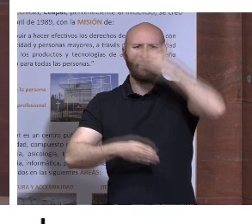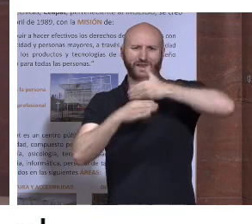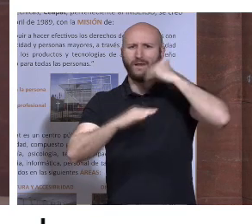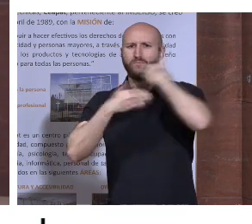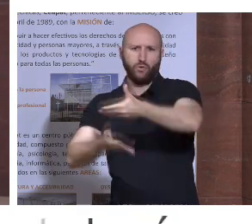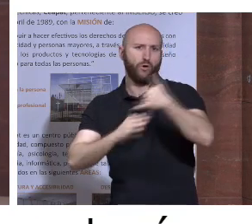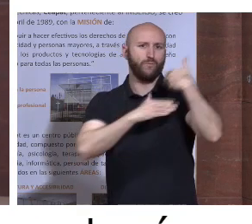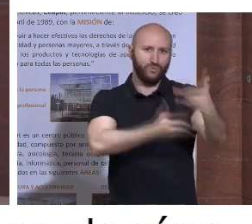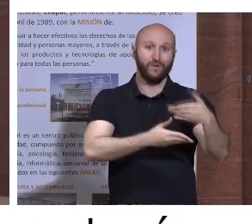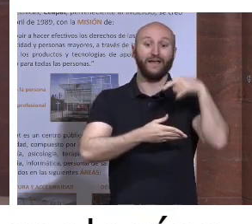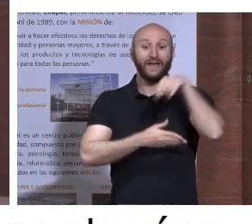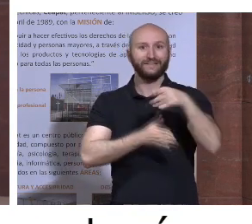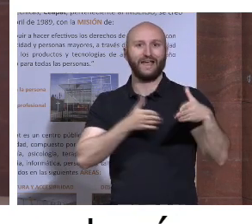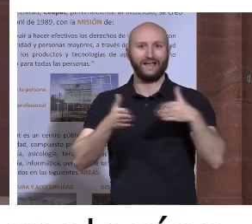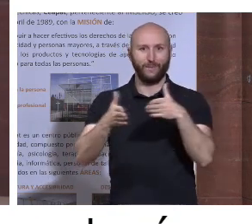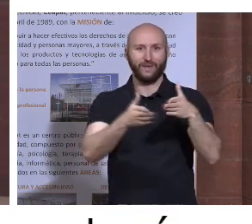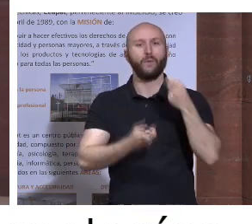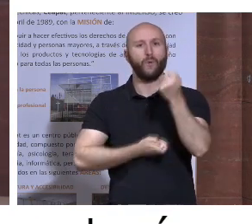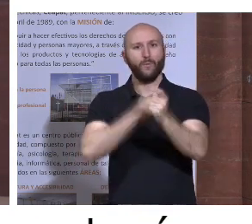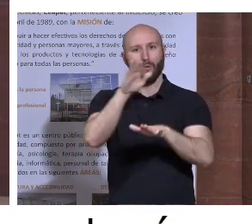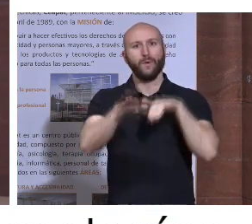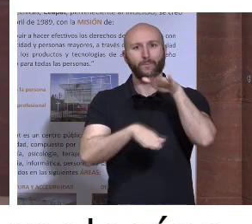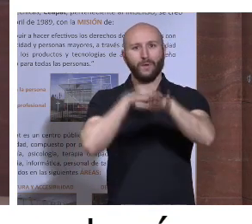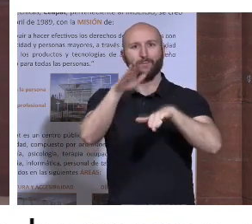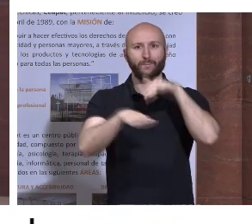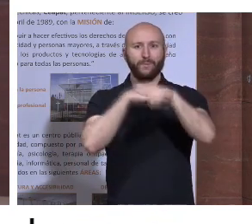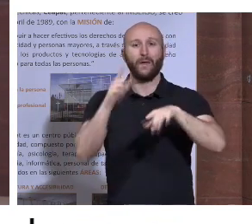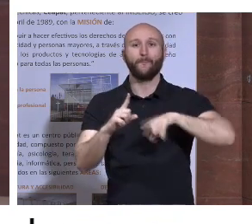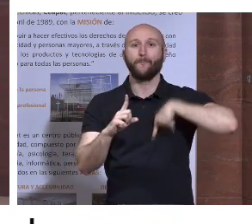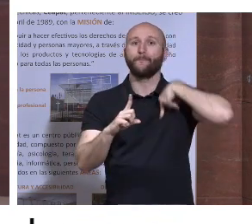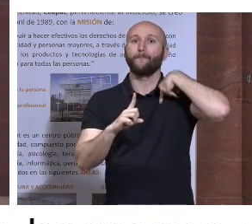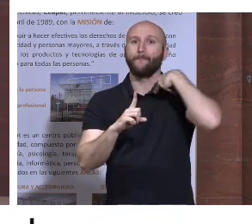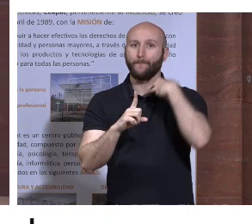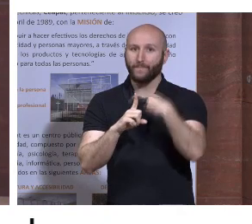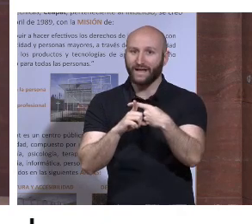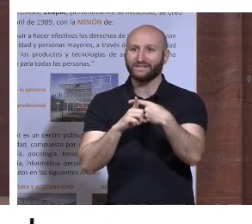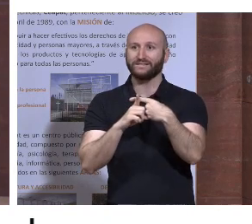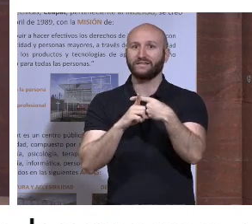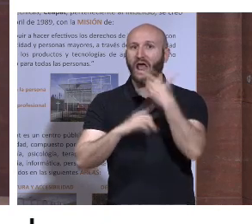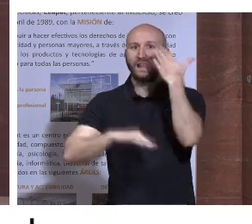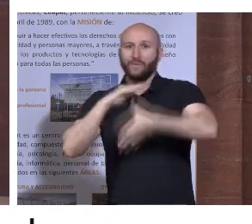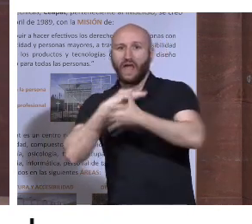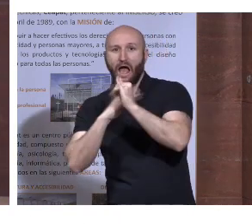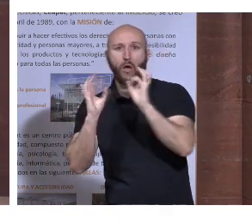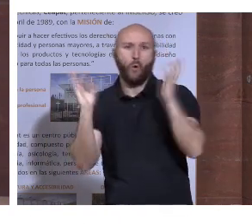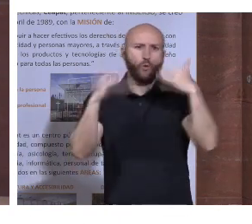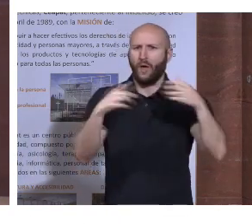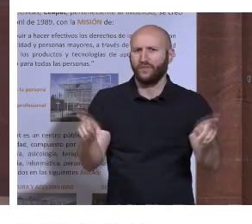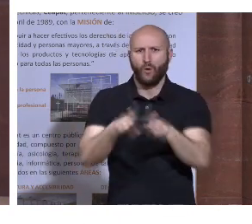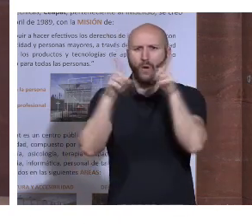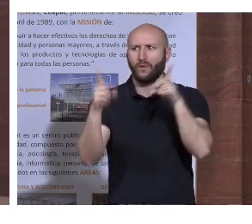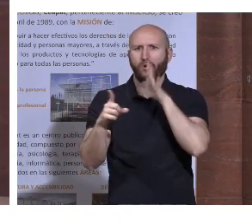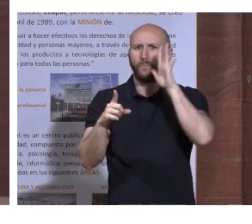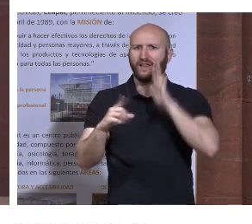y este es un camino que avanza pasos agigantados y puede tener o no tener límites, tener límites